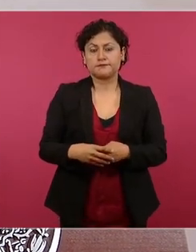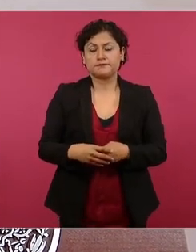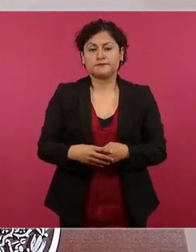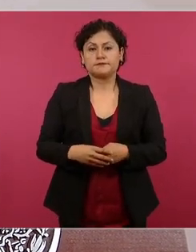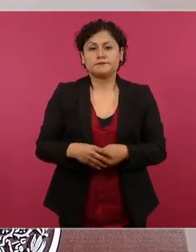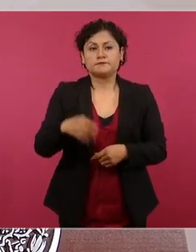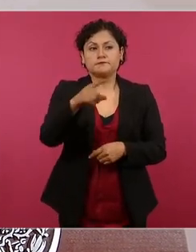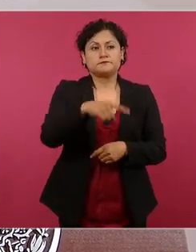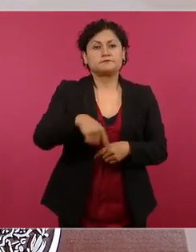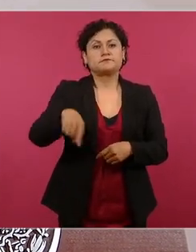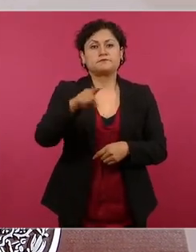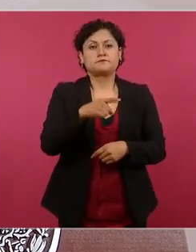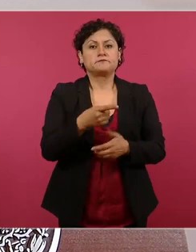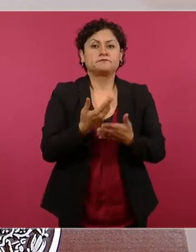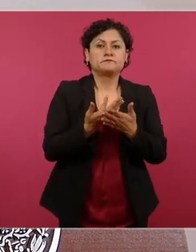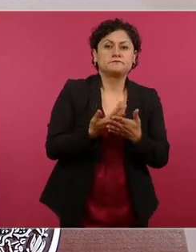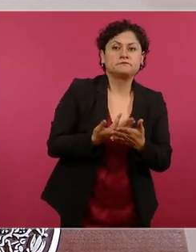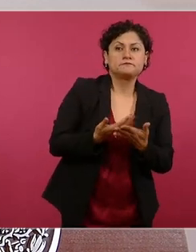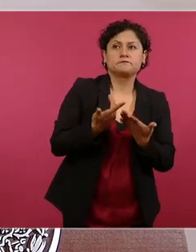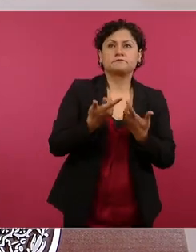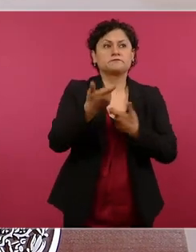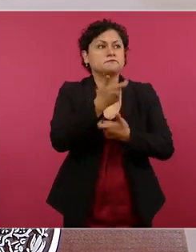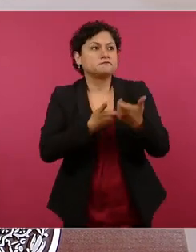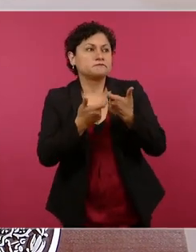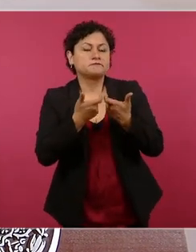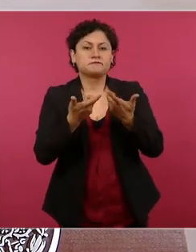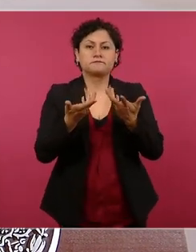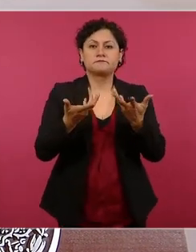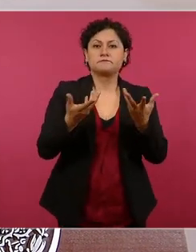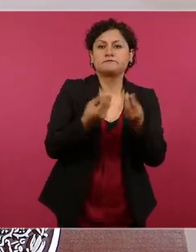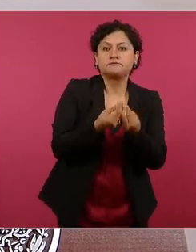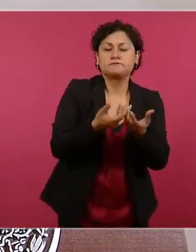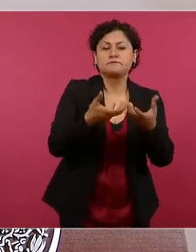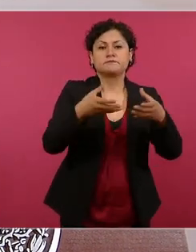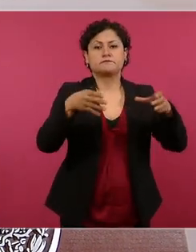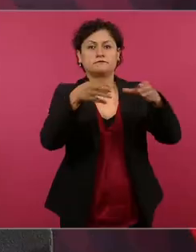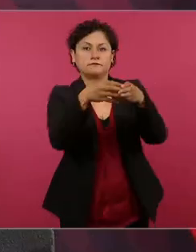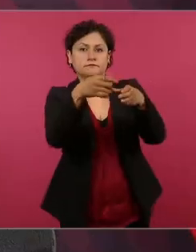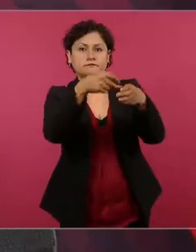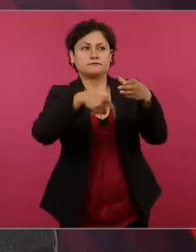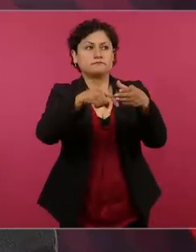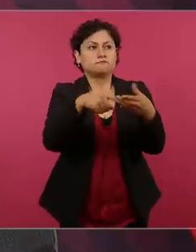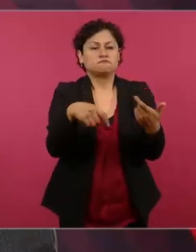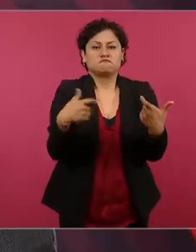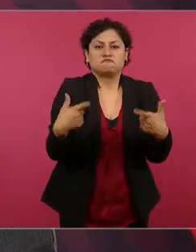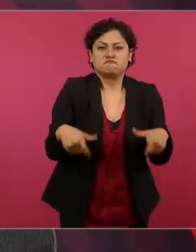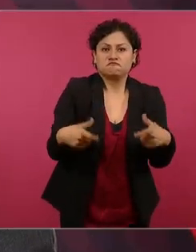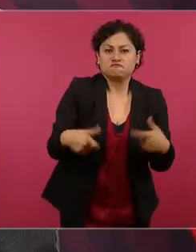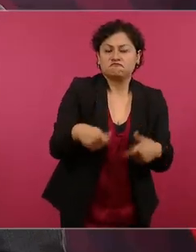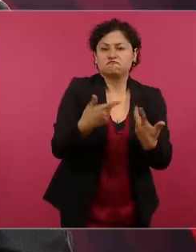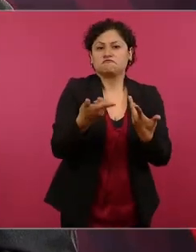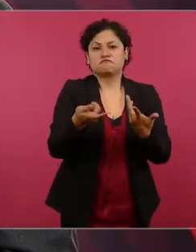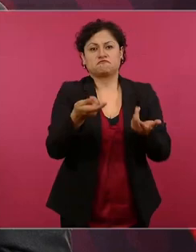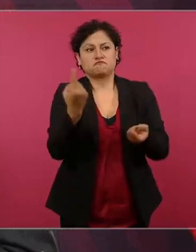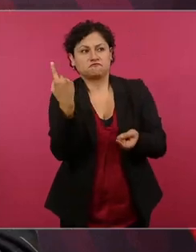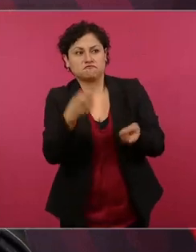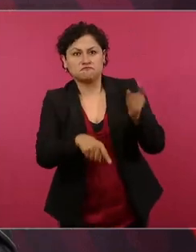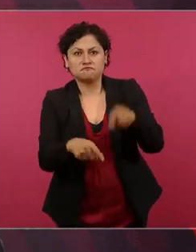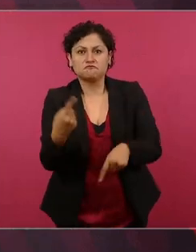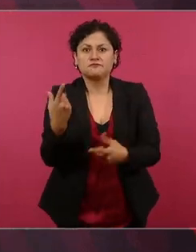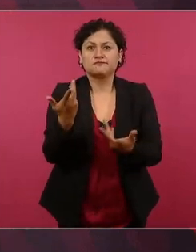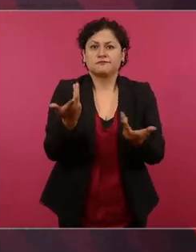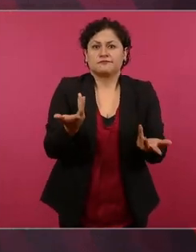Dependiendo del poder económico, de las oligarquías y completamente divorciado del